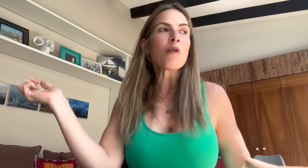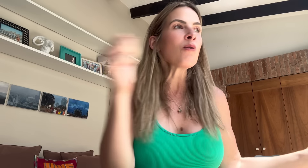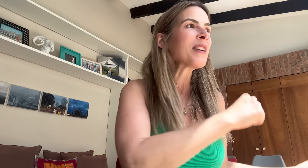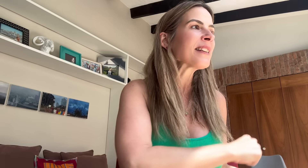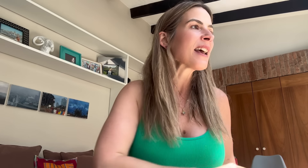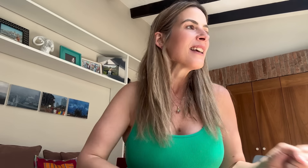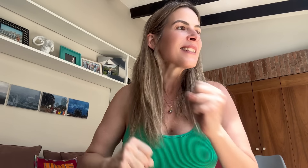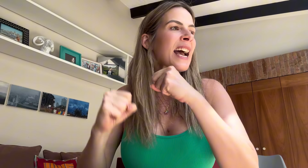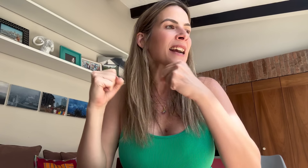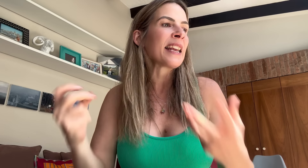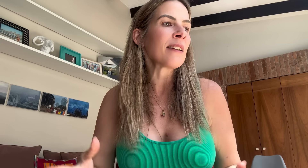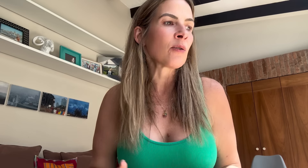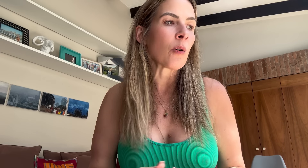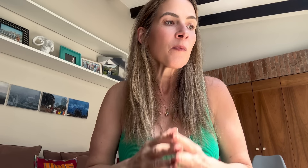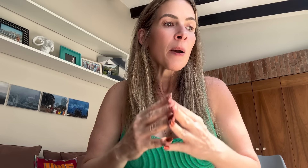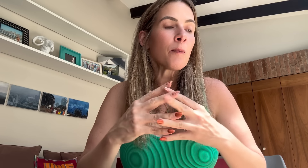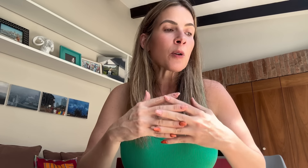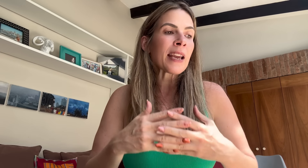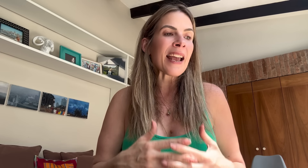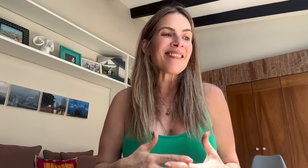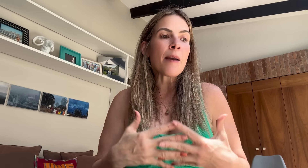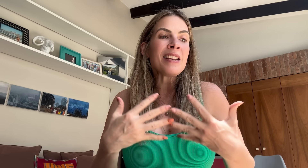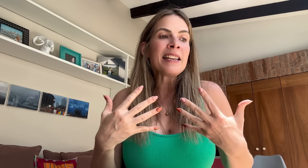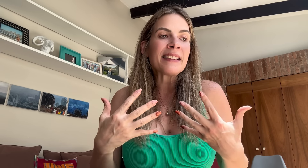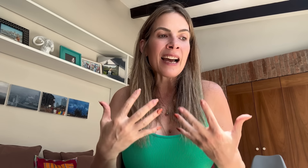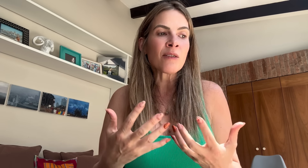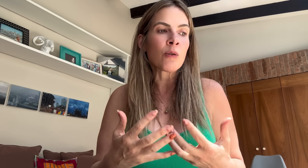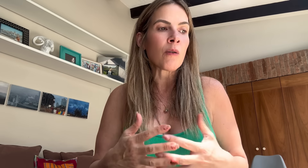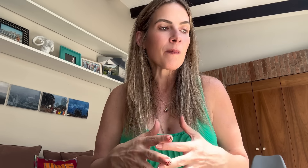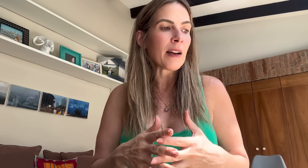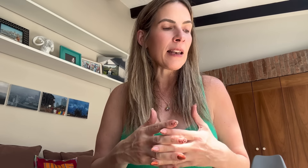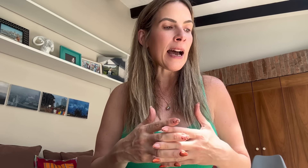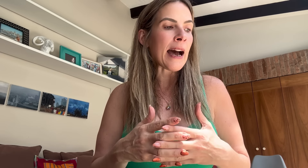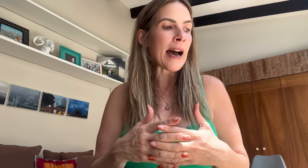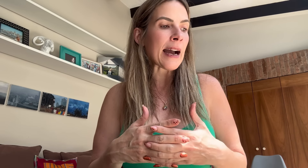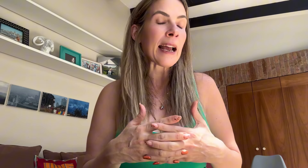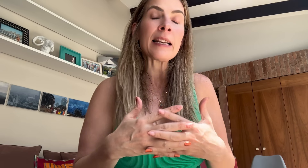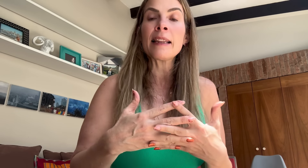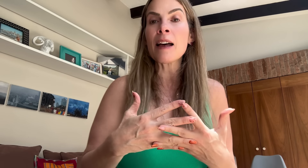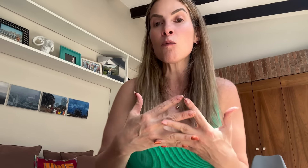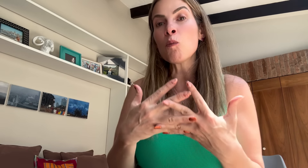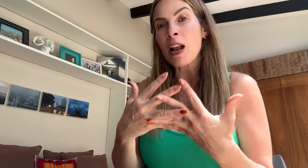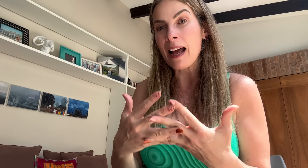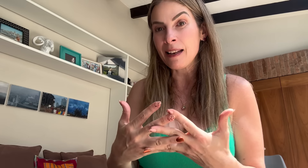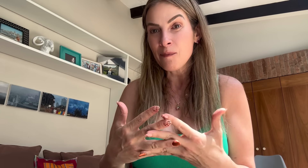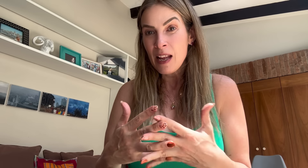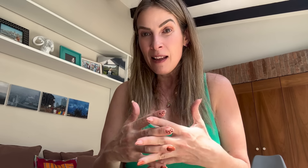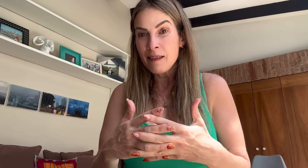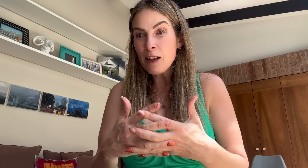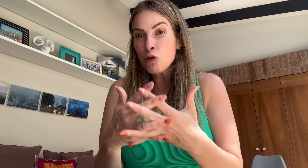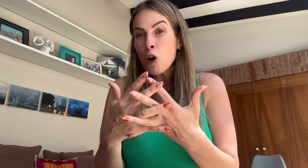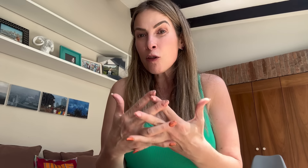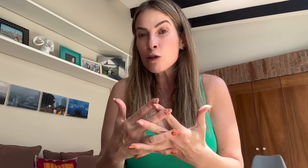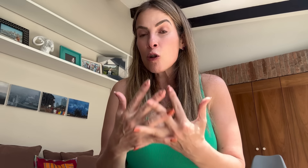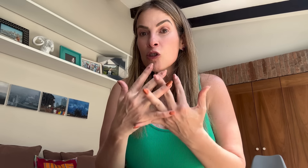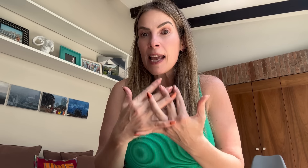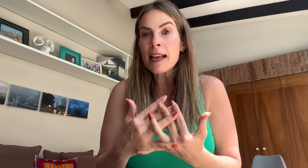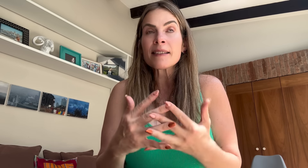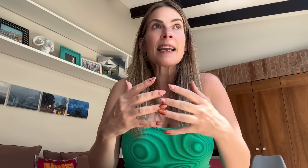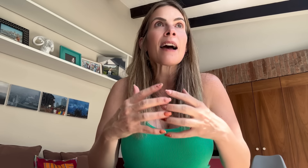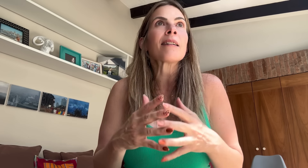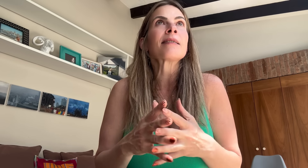un lunes sangriento. Porque debilitando la calidad moral de todos